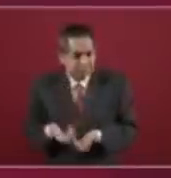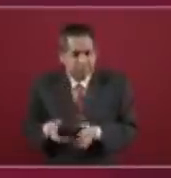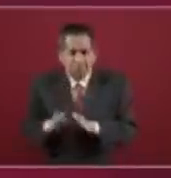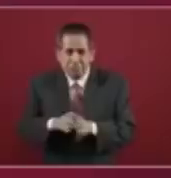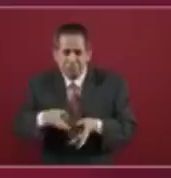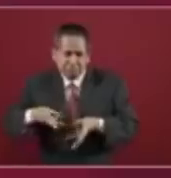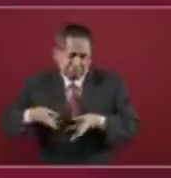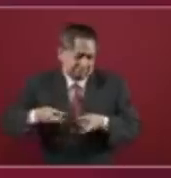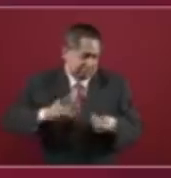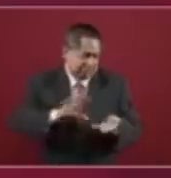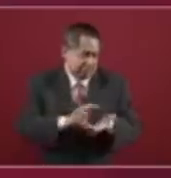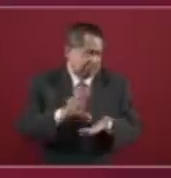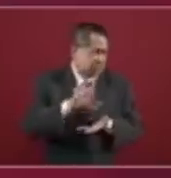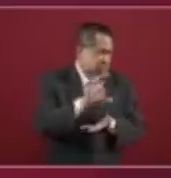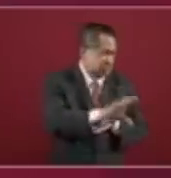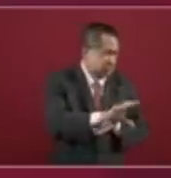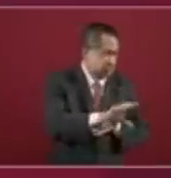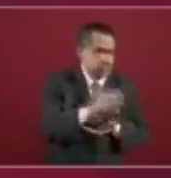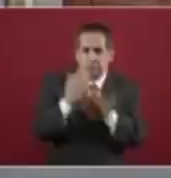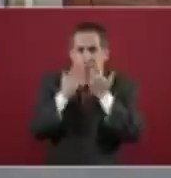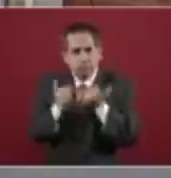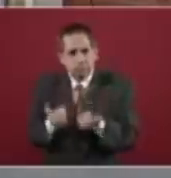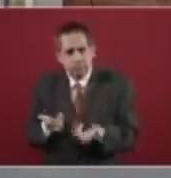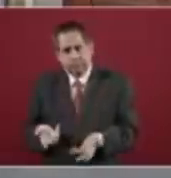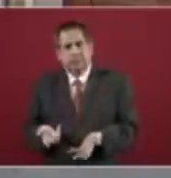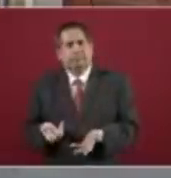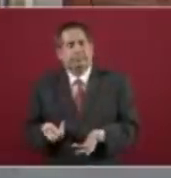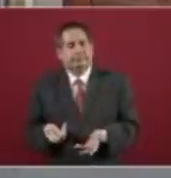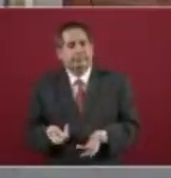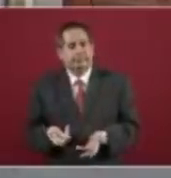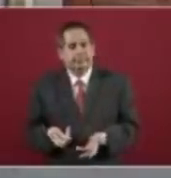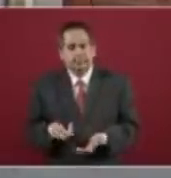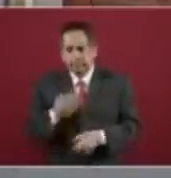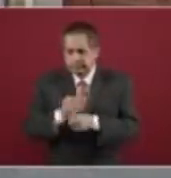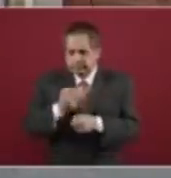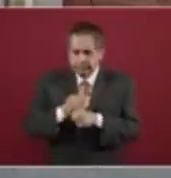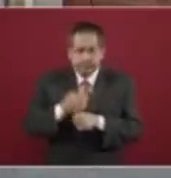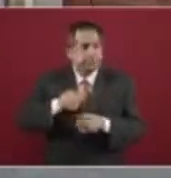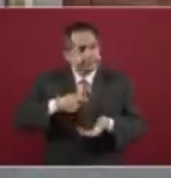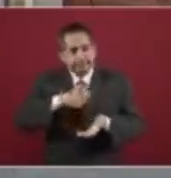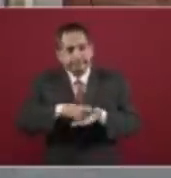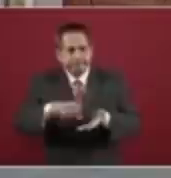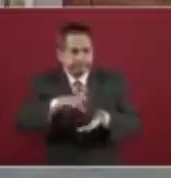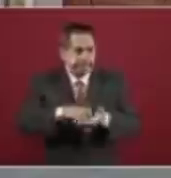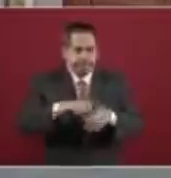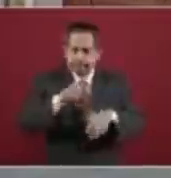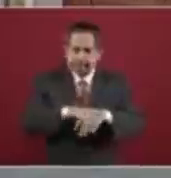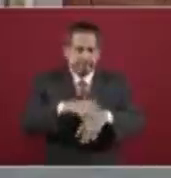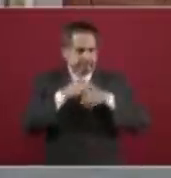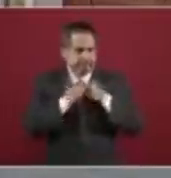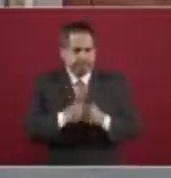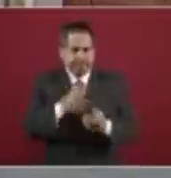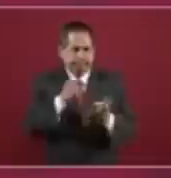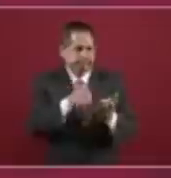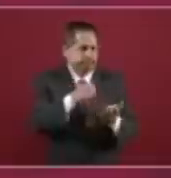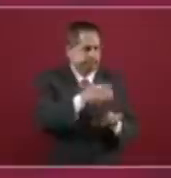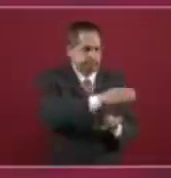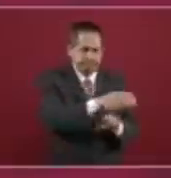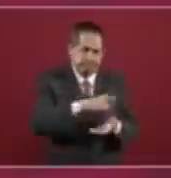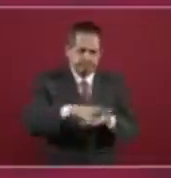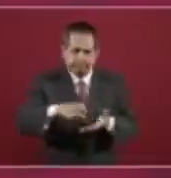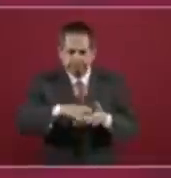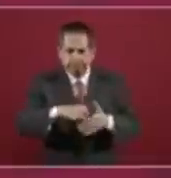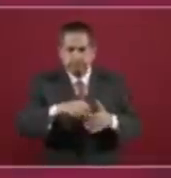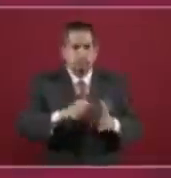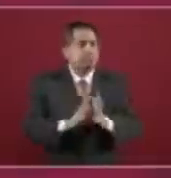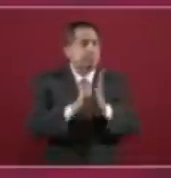gasto. Entonces ahora se están haciendo compras consolidadas y está